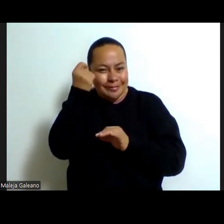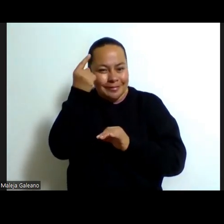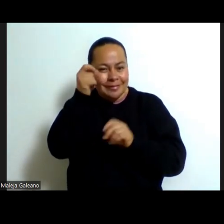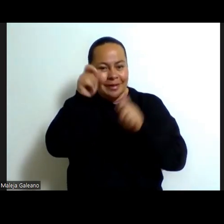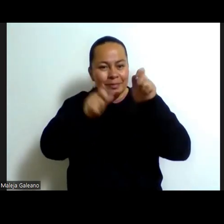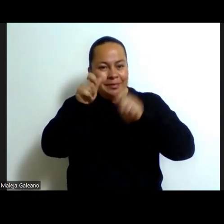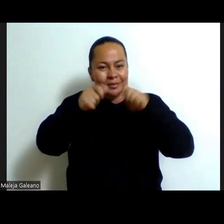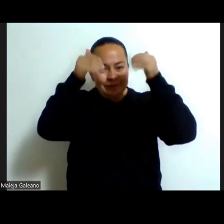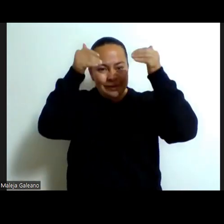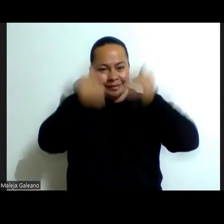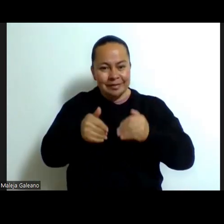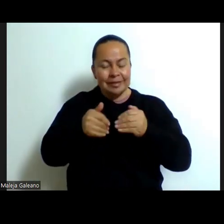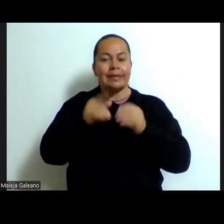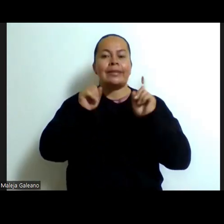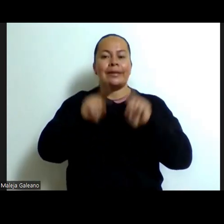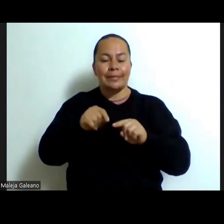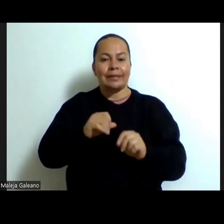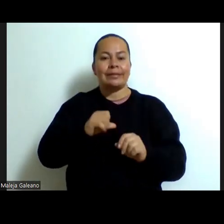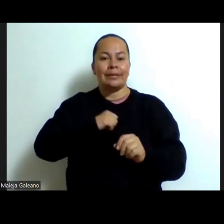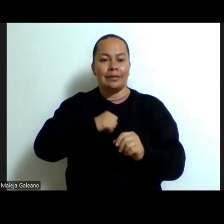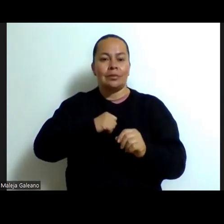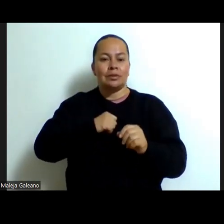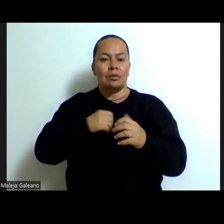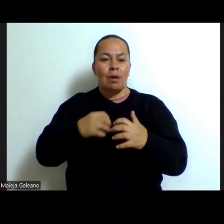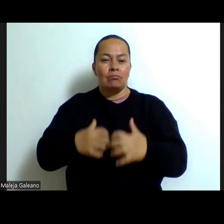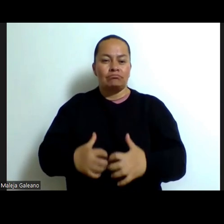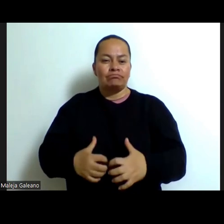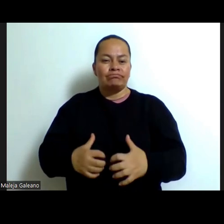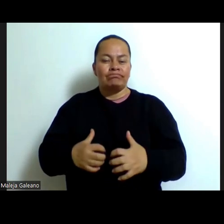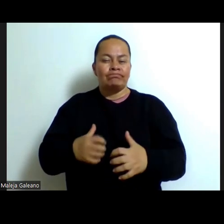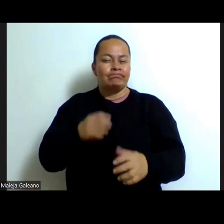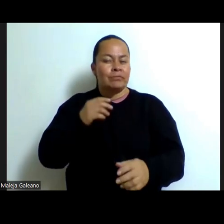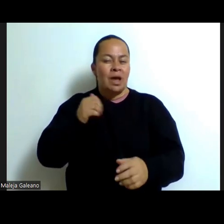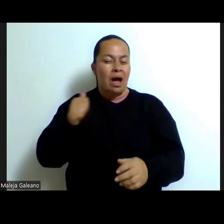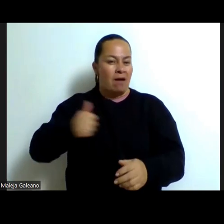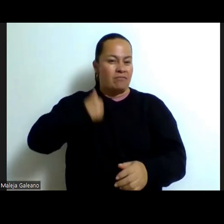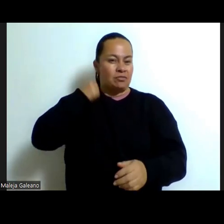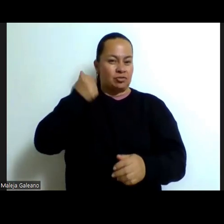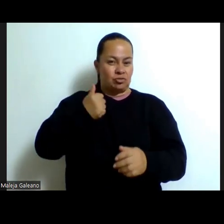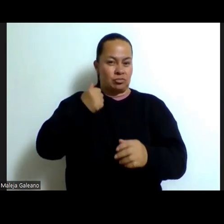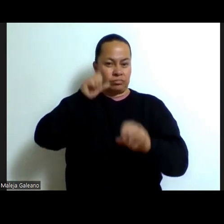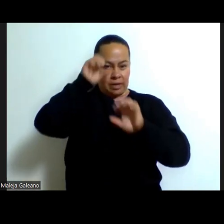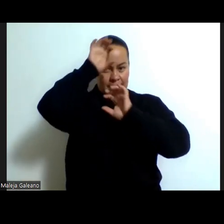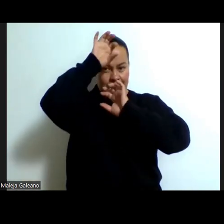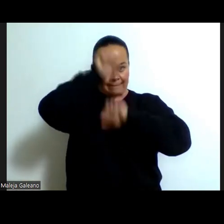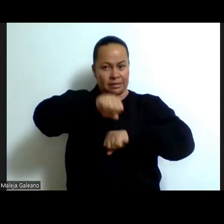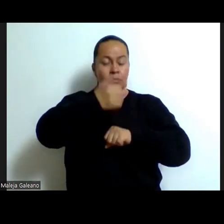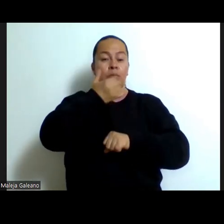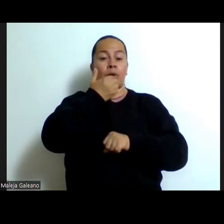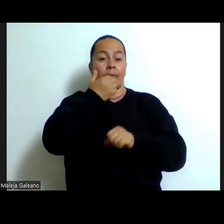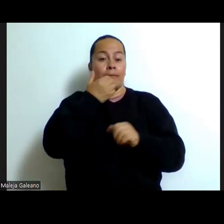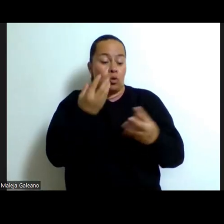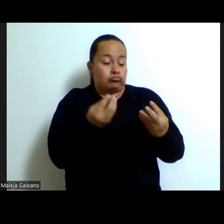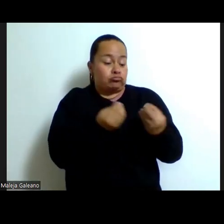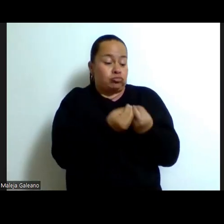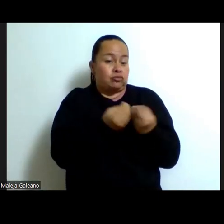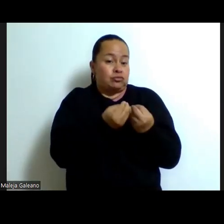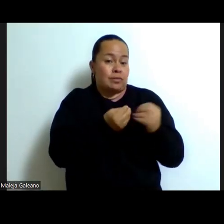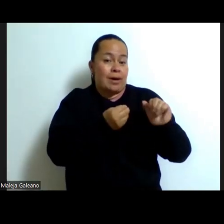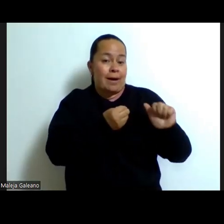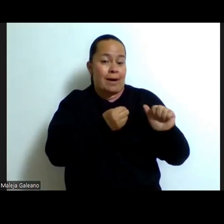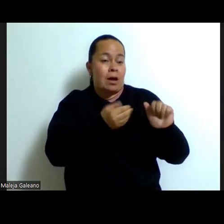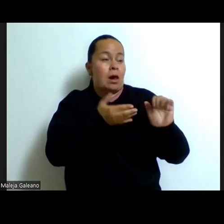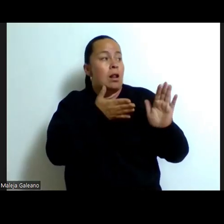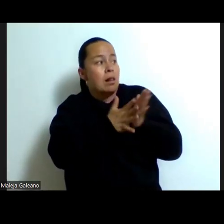vivenciamos violencia capacitista sí por ejemplo una compañera con discapacidad nos